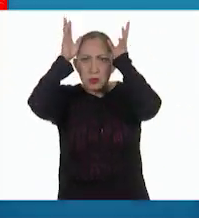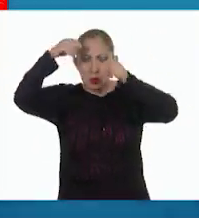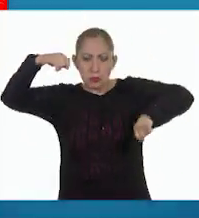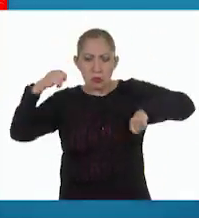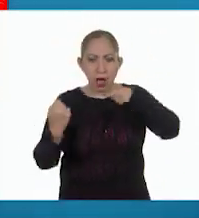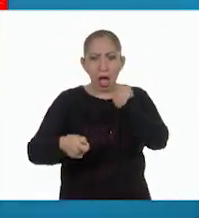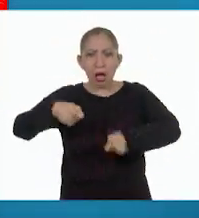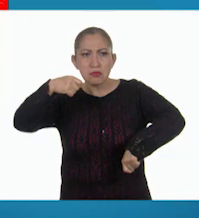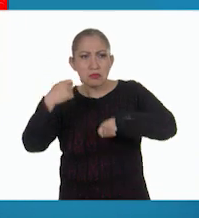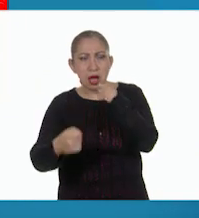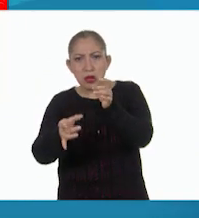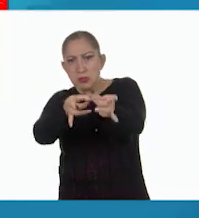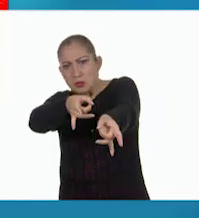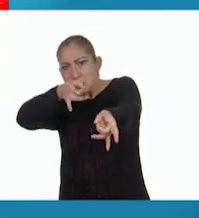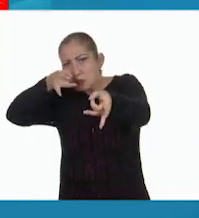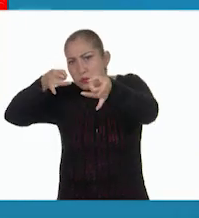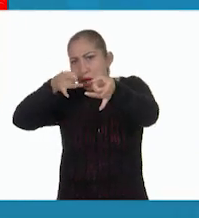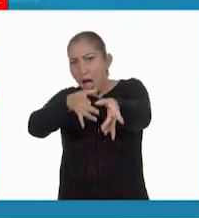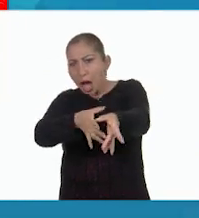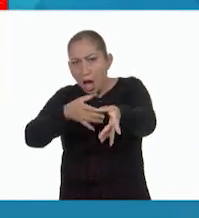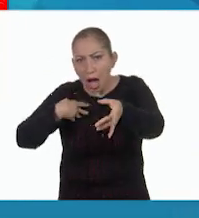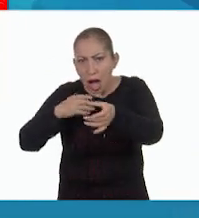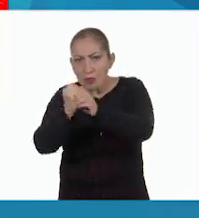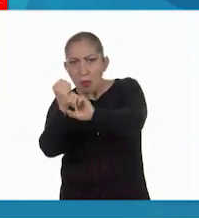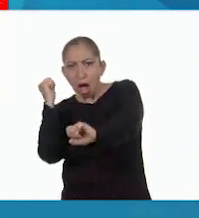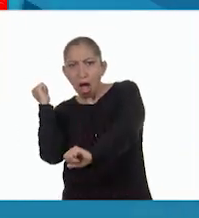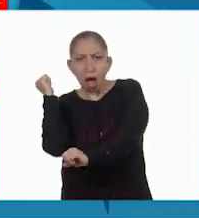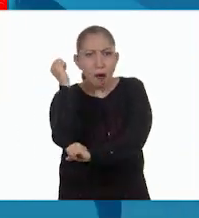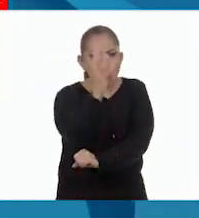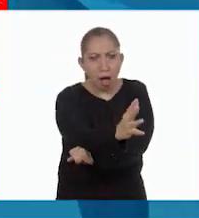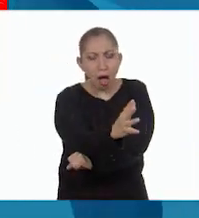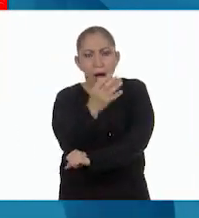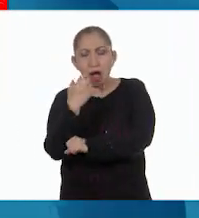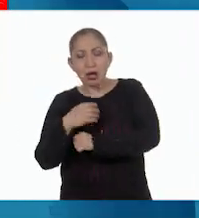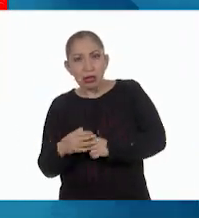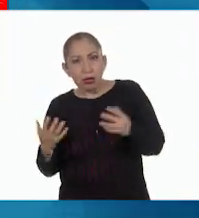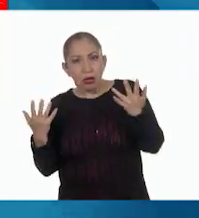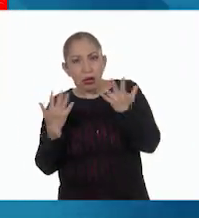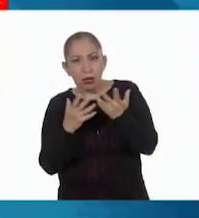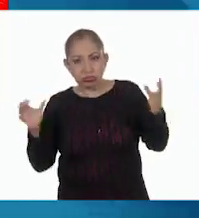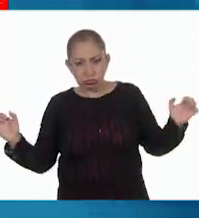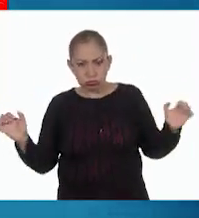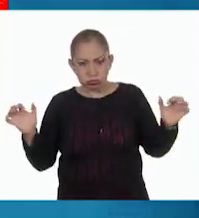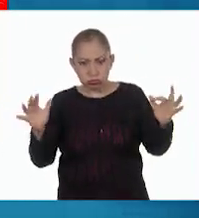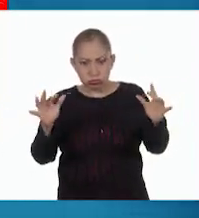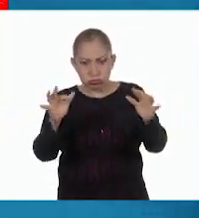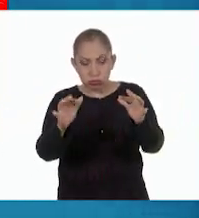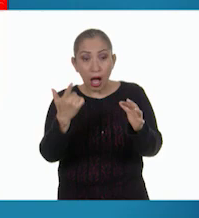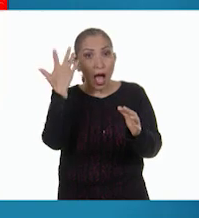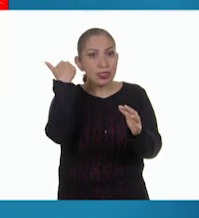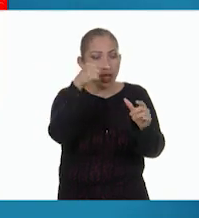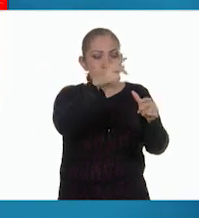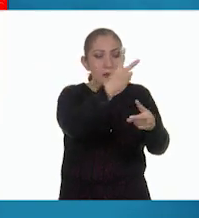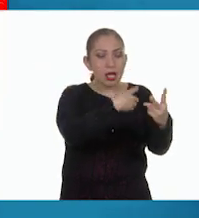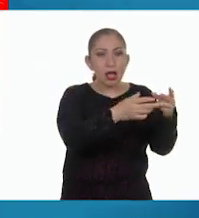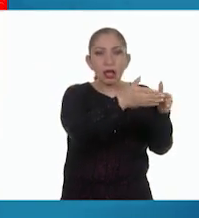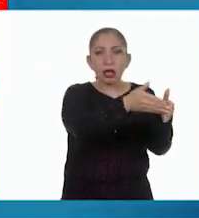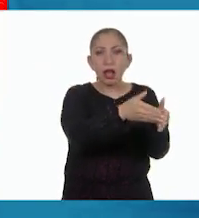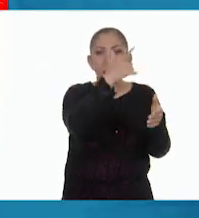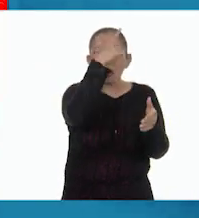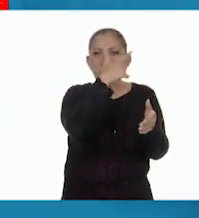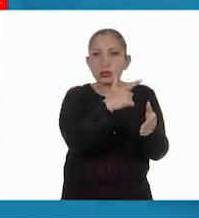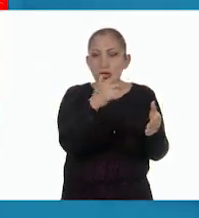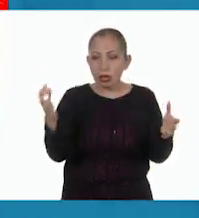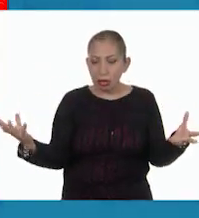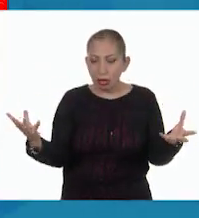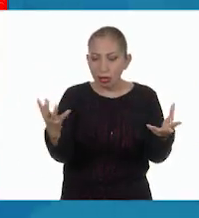tambores y con arcos y flechas y lanzas y rodejas, y se juntaron con los primeros que habían venido la noche